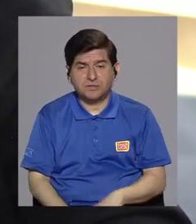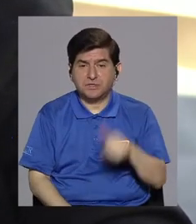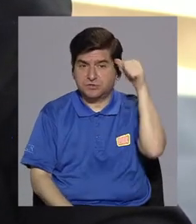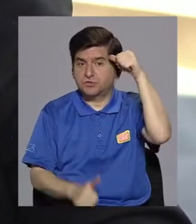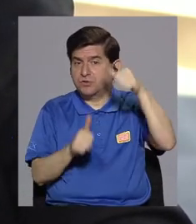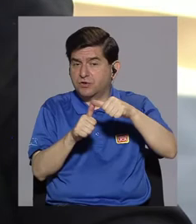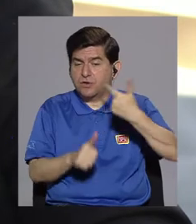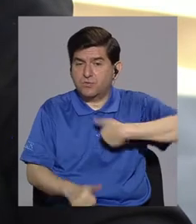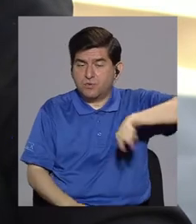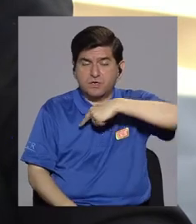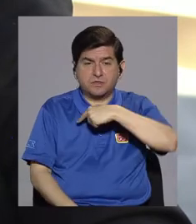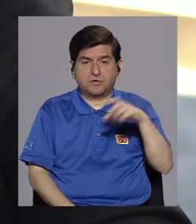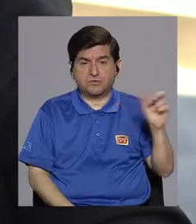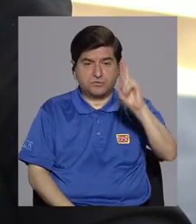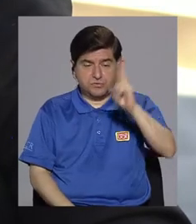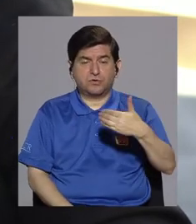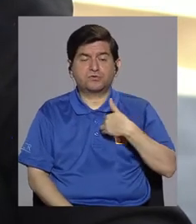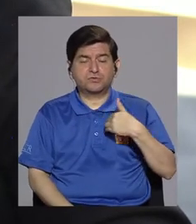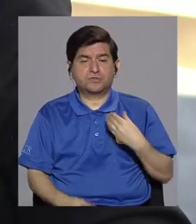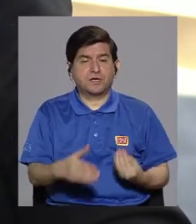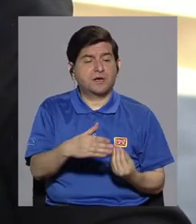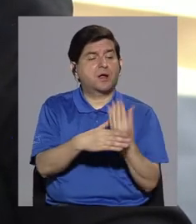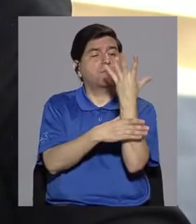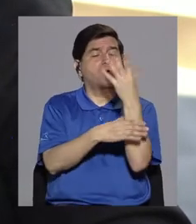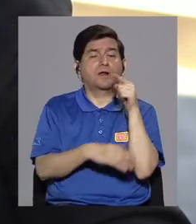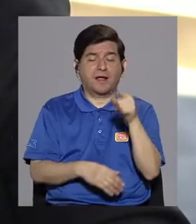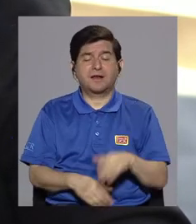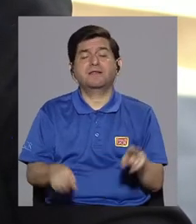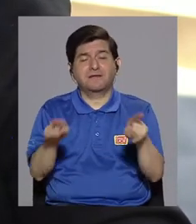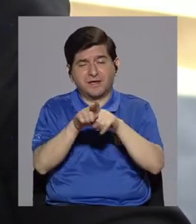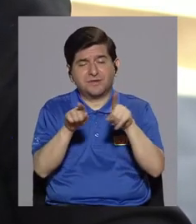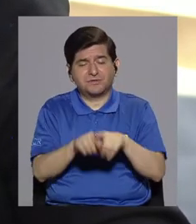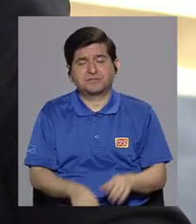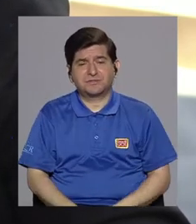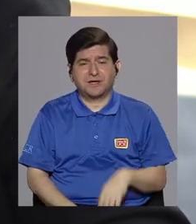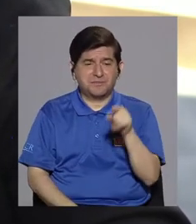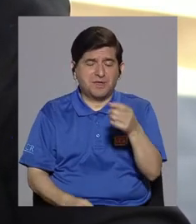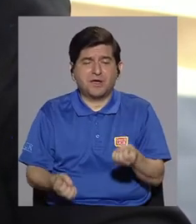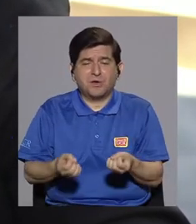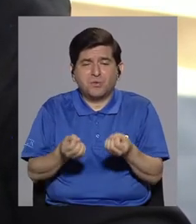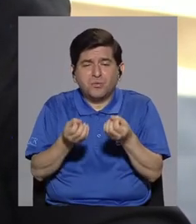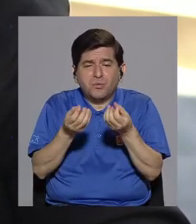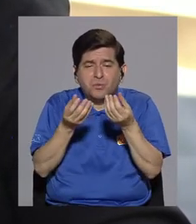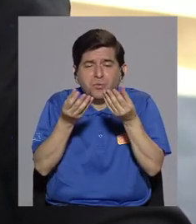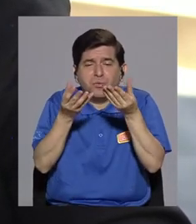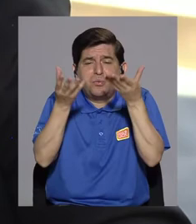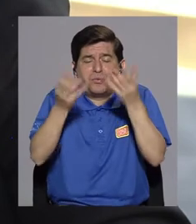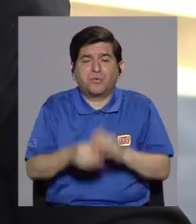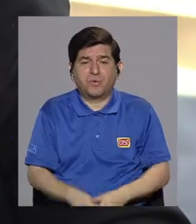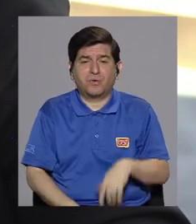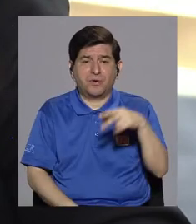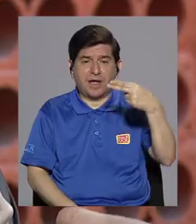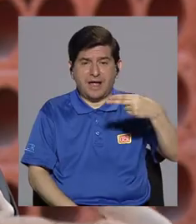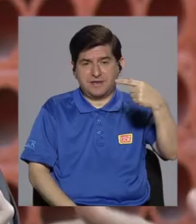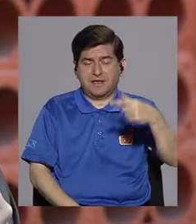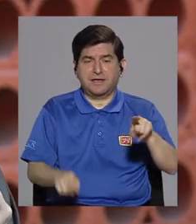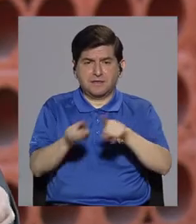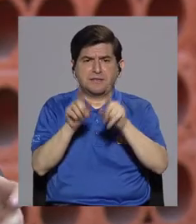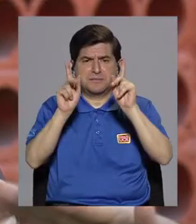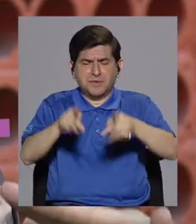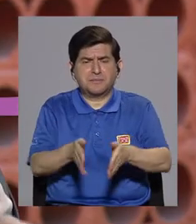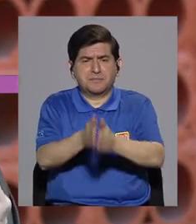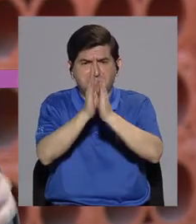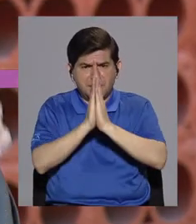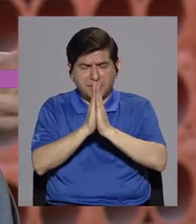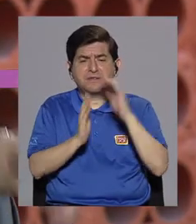nosotros tenemos en Costa Rica volcanes y los volcanes son emisores, son fuentes emisoras de mercurio también. Sí, como ciudadanos también se le puede